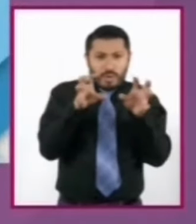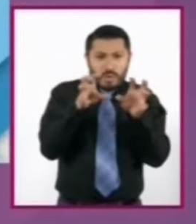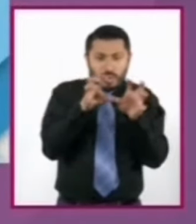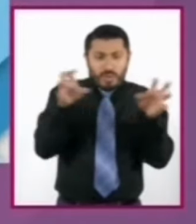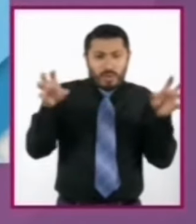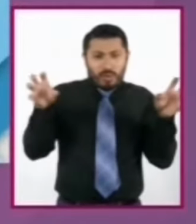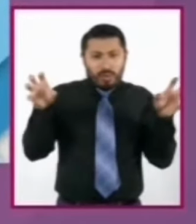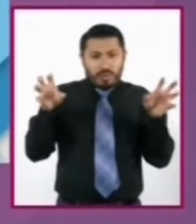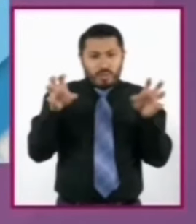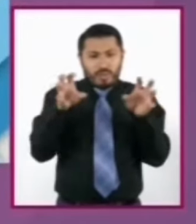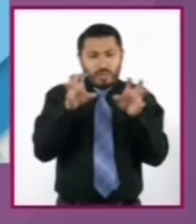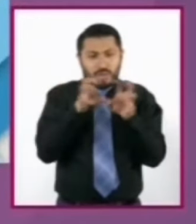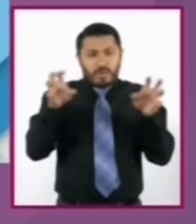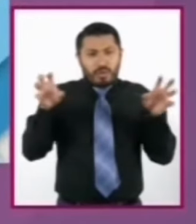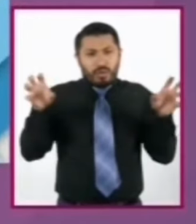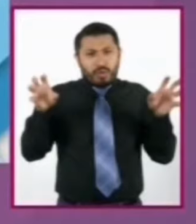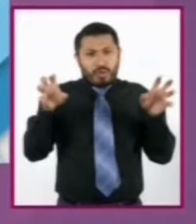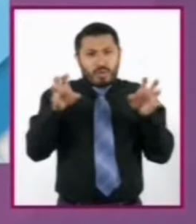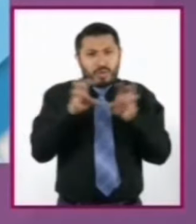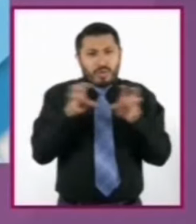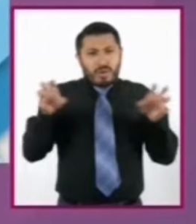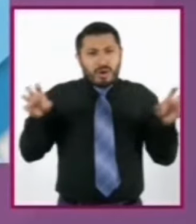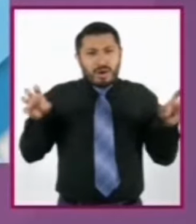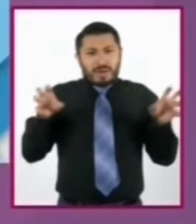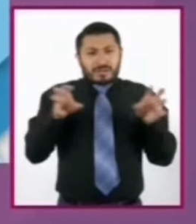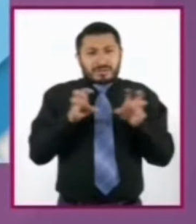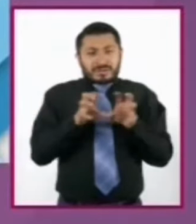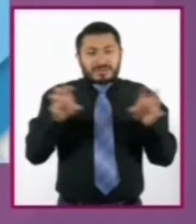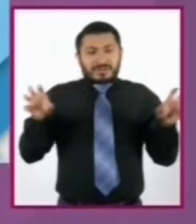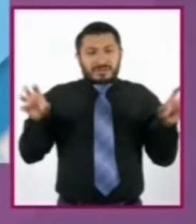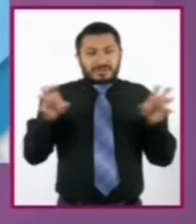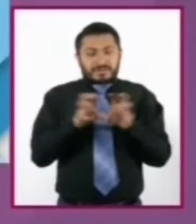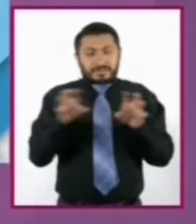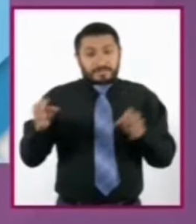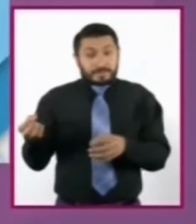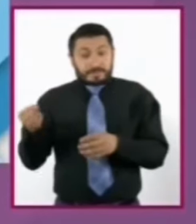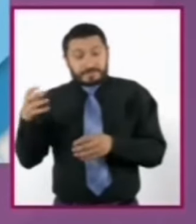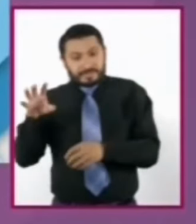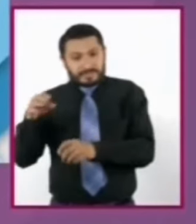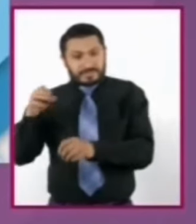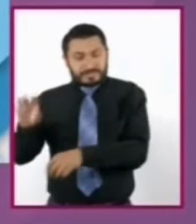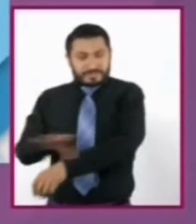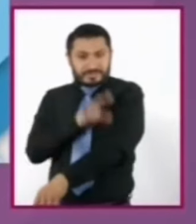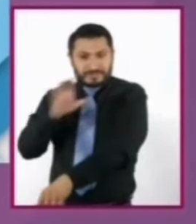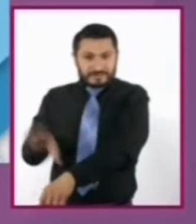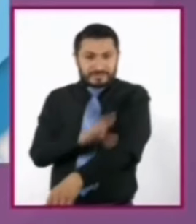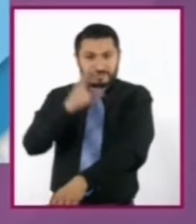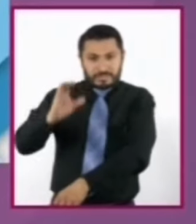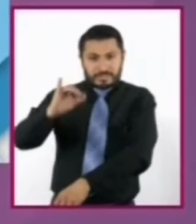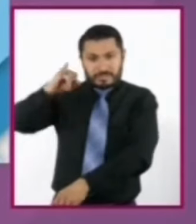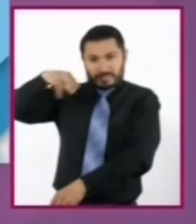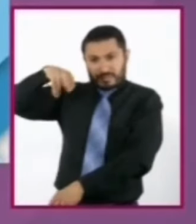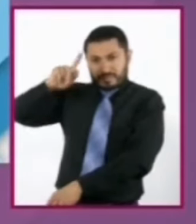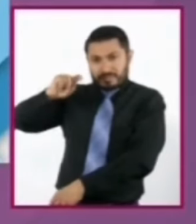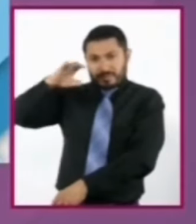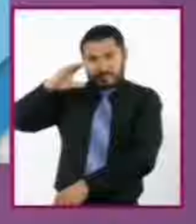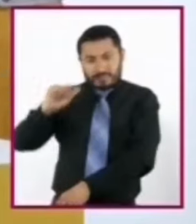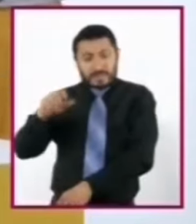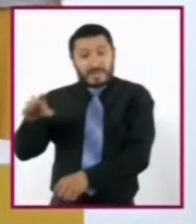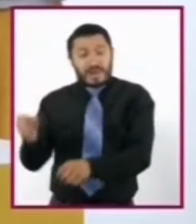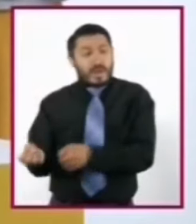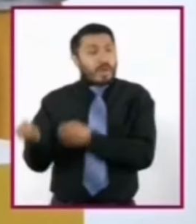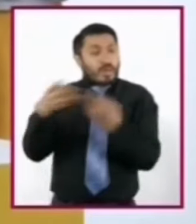estarán chocando. Estos choques transferirán energía cinética de las partículas que tienen más a las que tienen